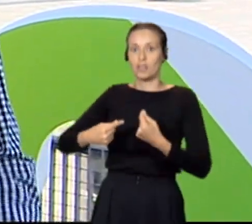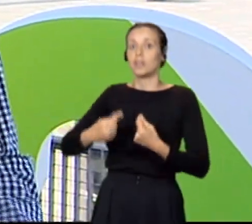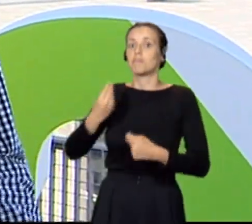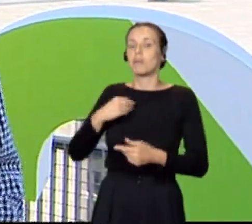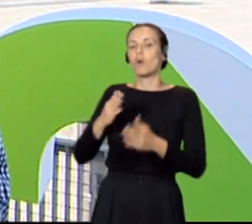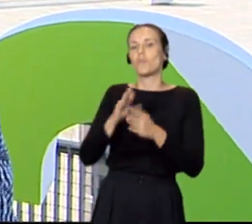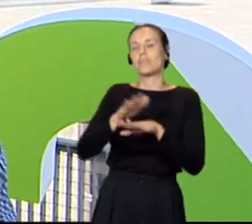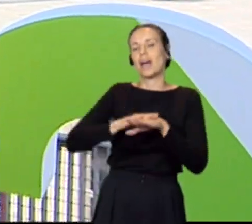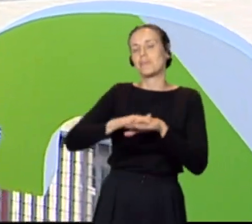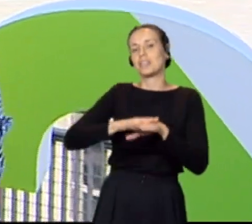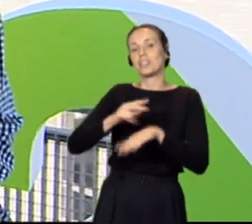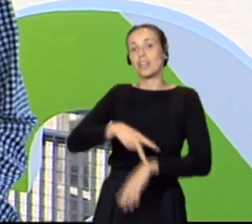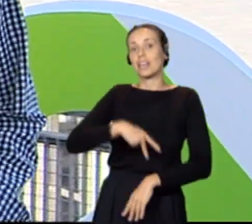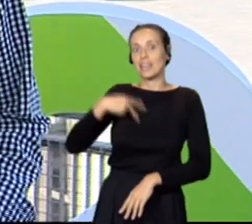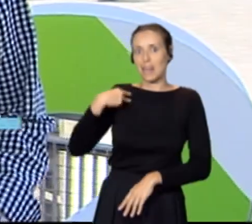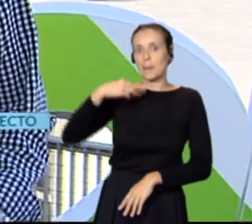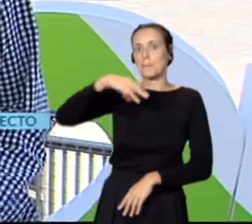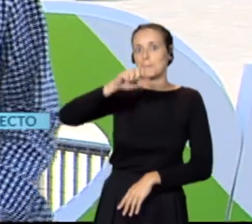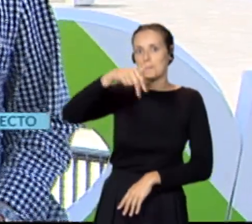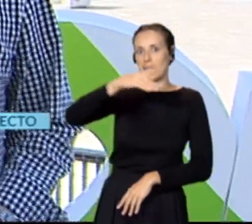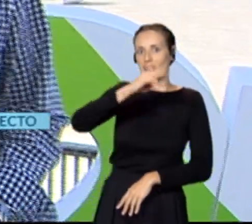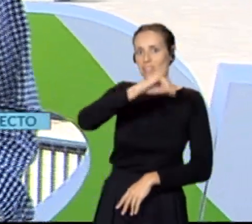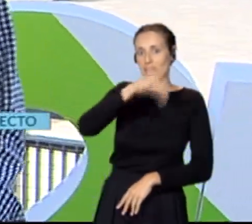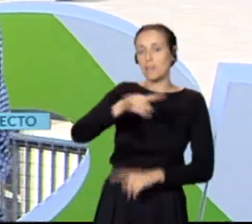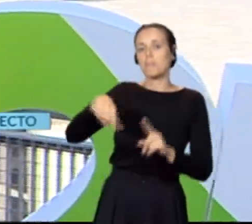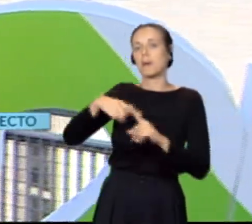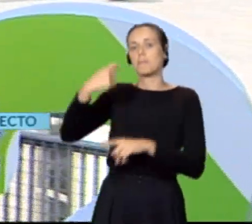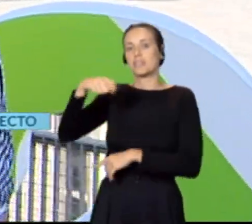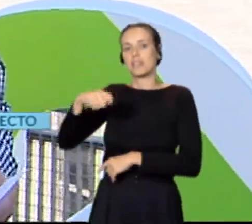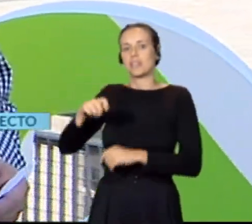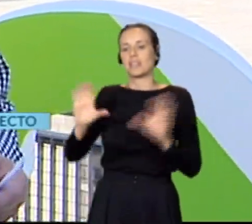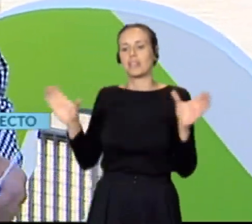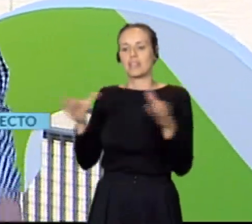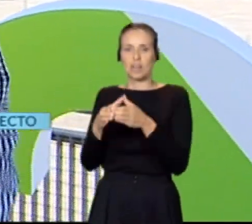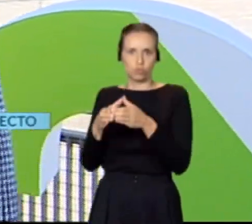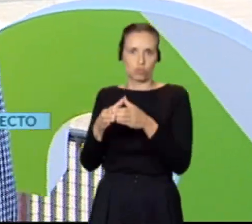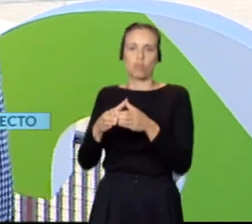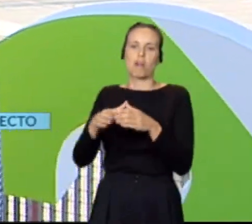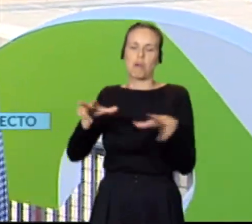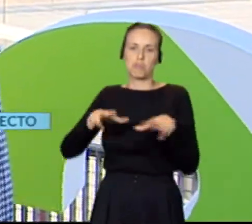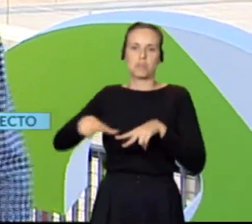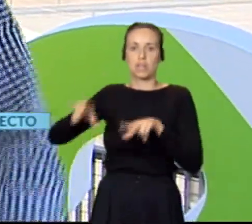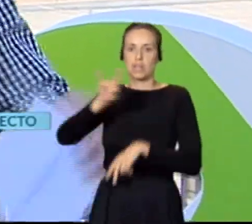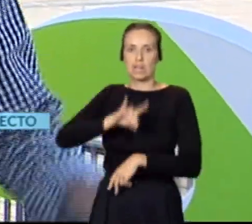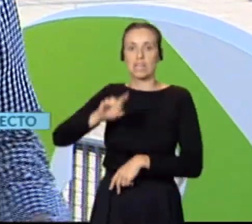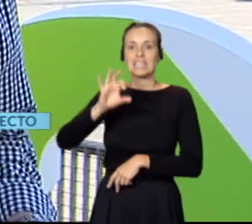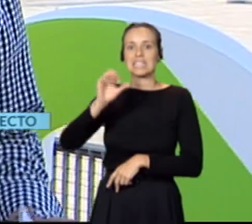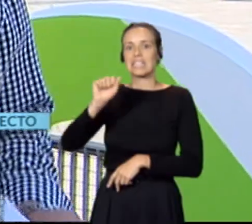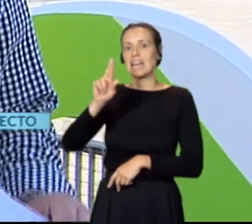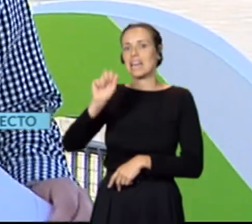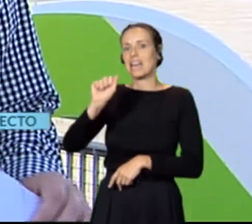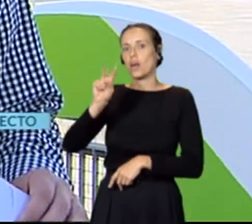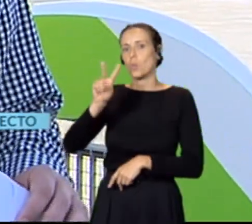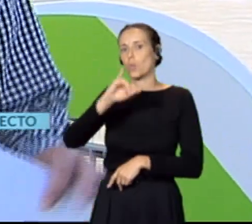televisión pública de Canarias María Méndez y también el presidente del clauster audiovisual de Canarias Rubén sarza para esa